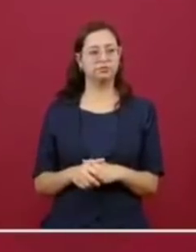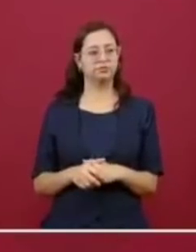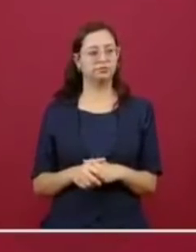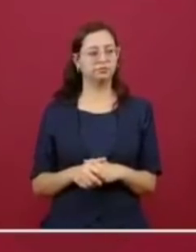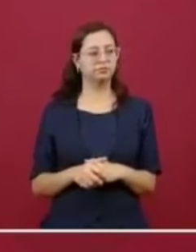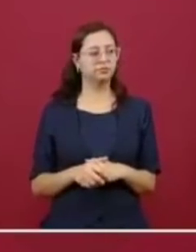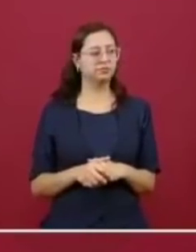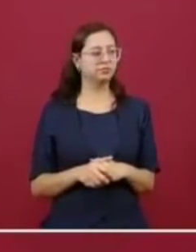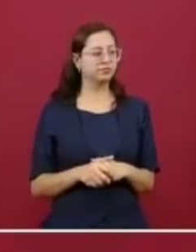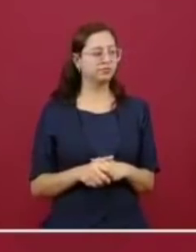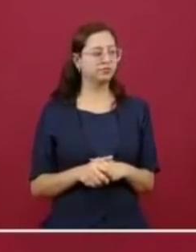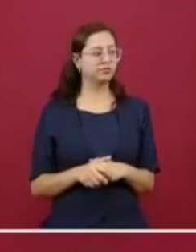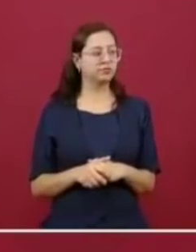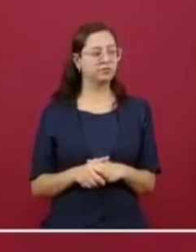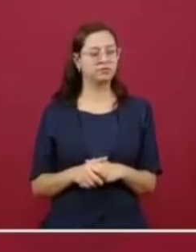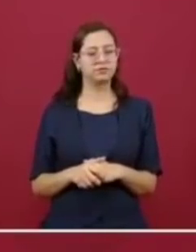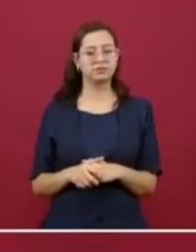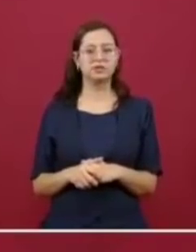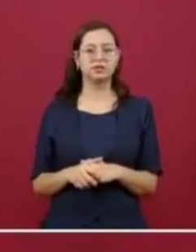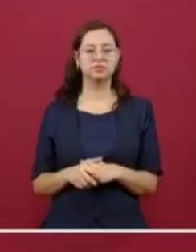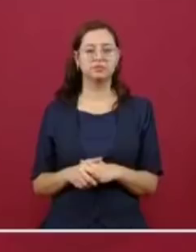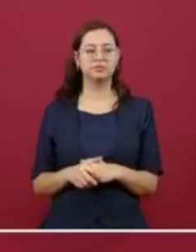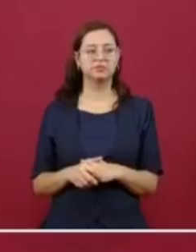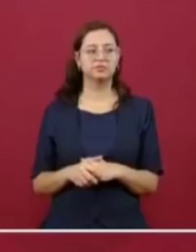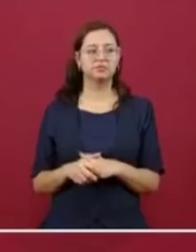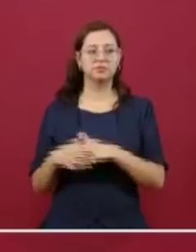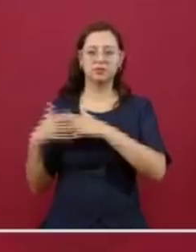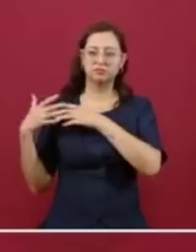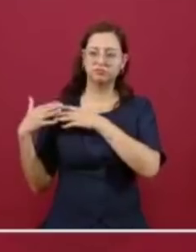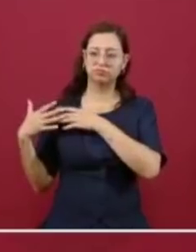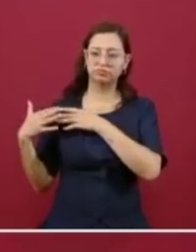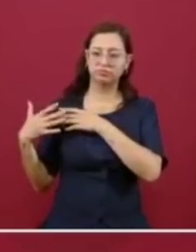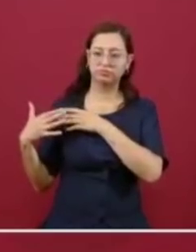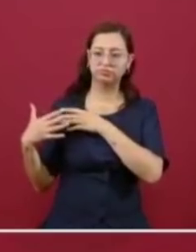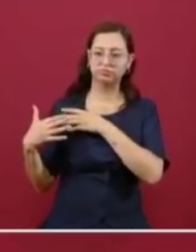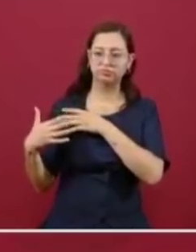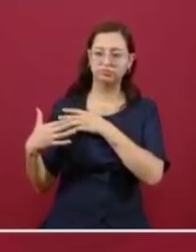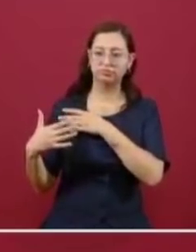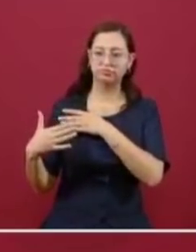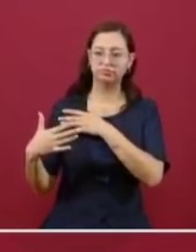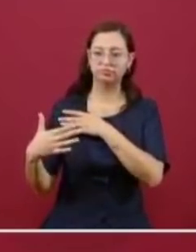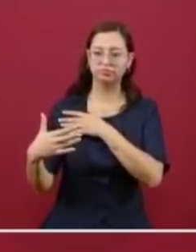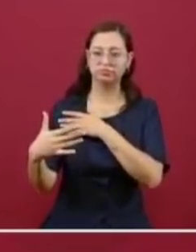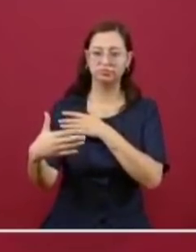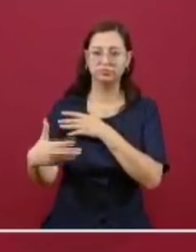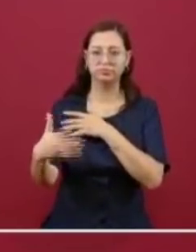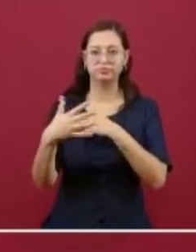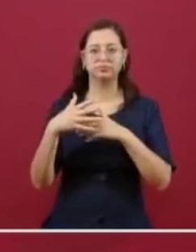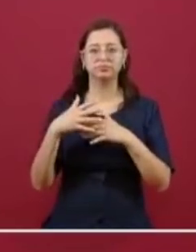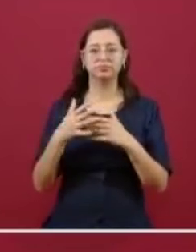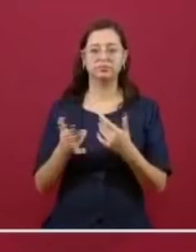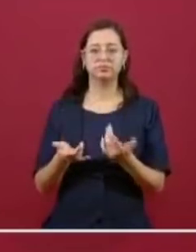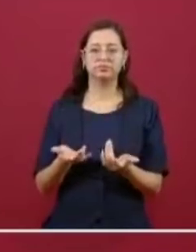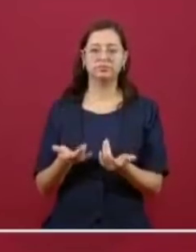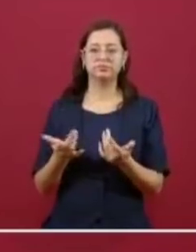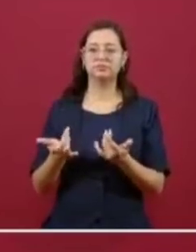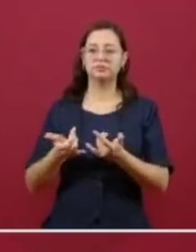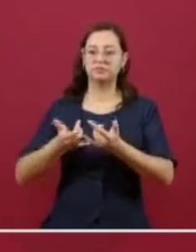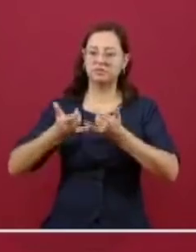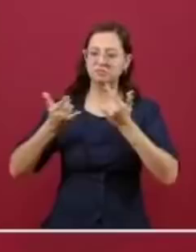y pues es la historia de